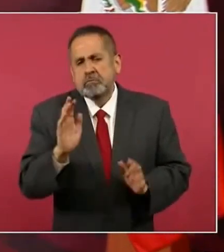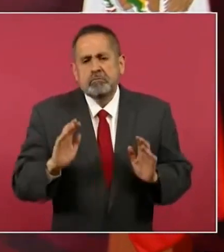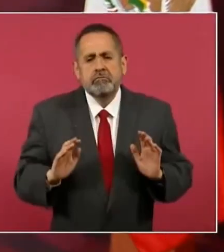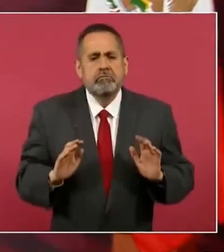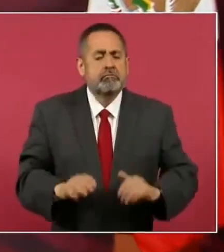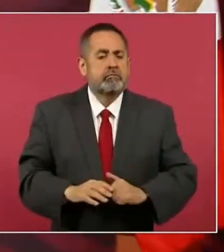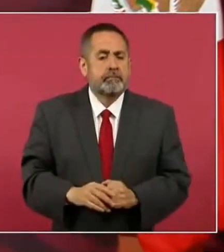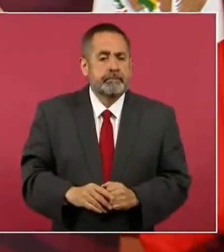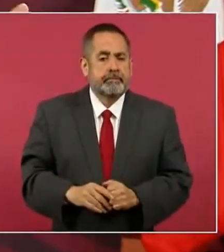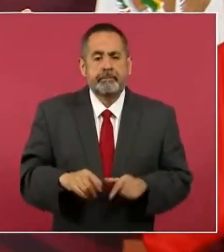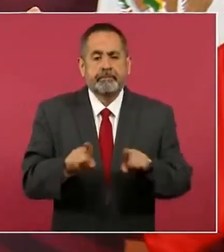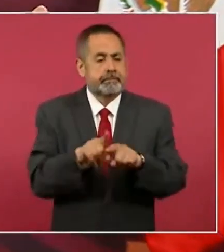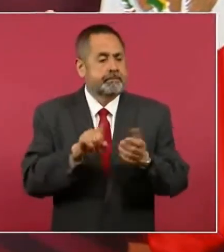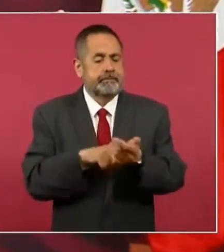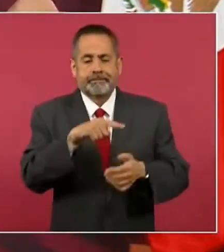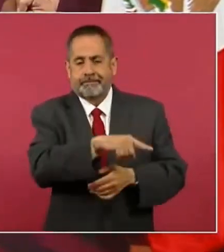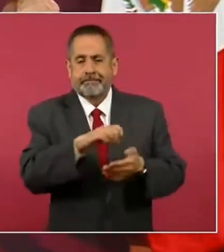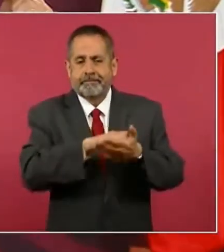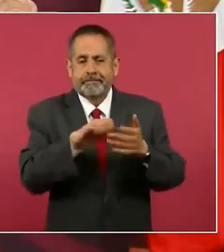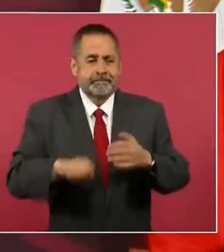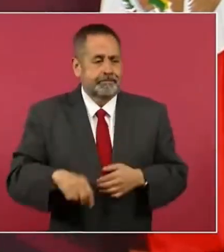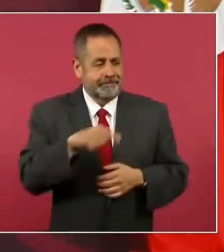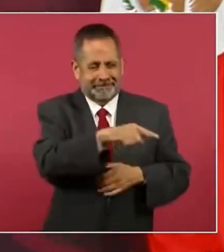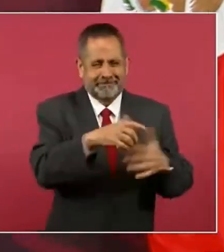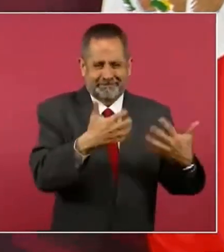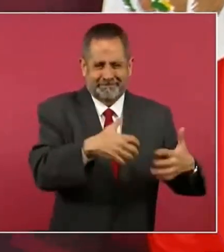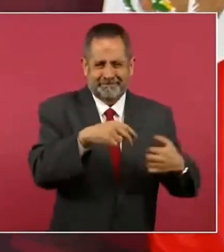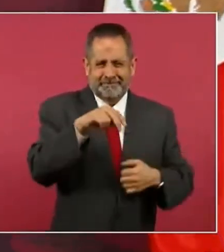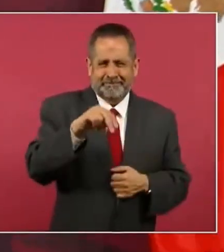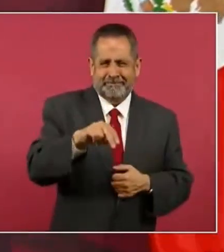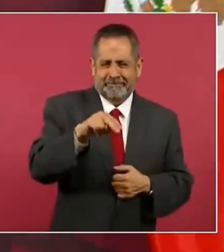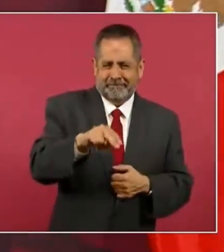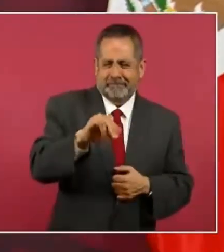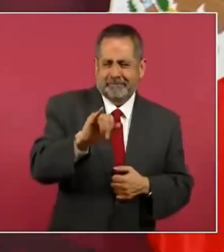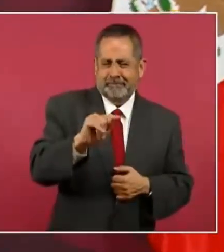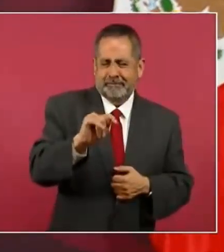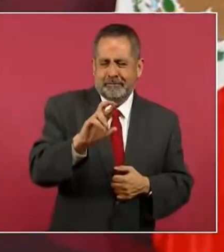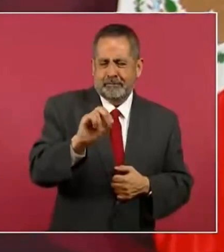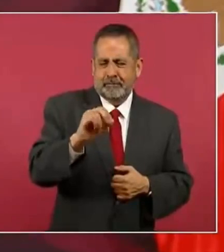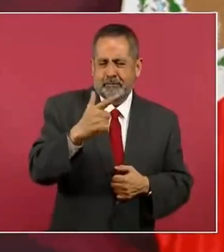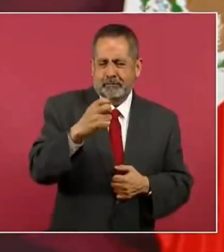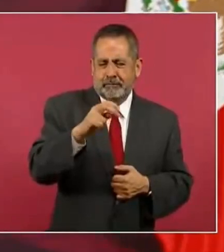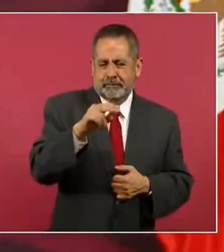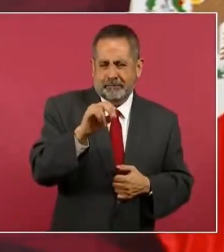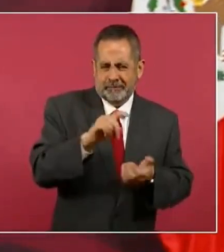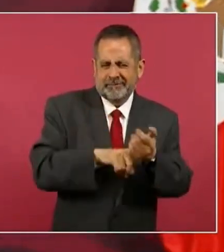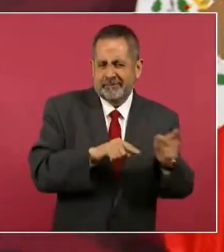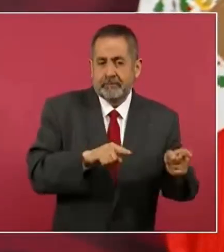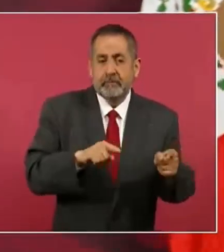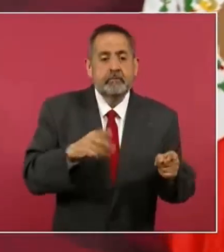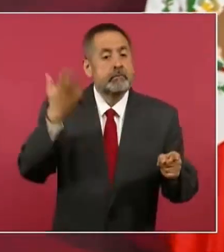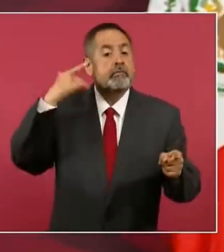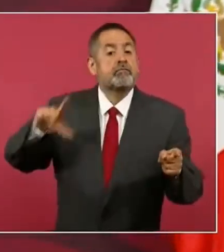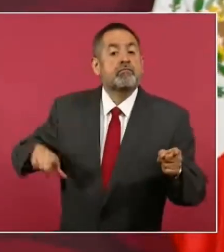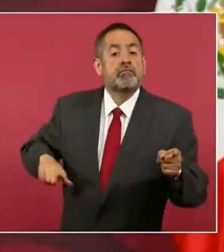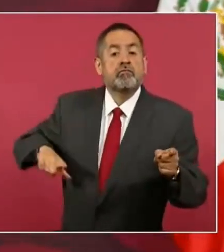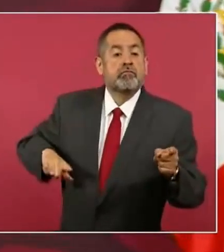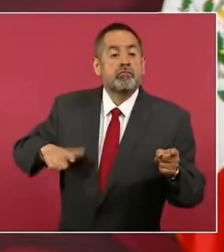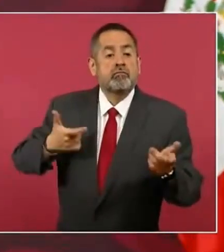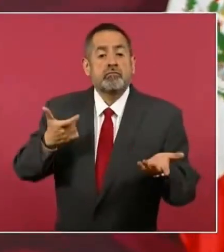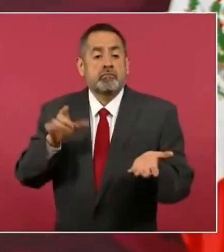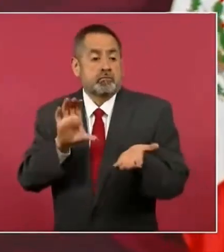En el caso de nitrogenados fue una compra que se hizo